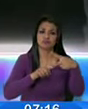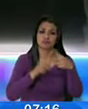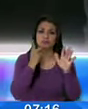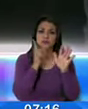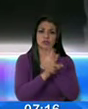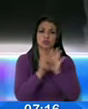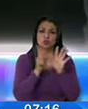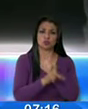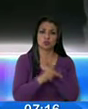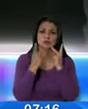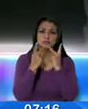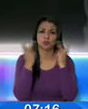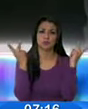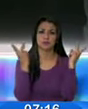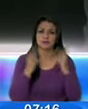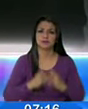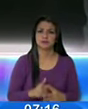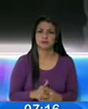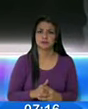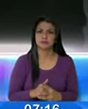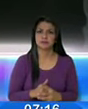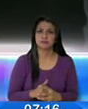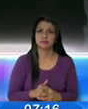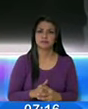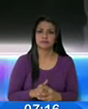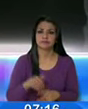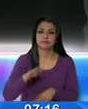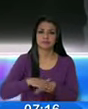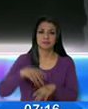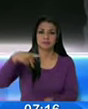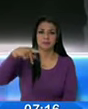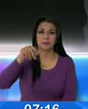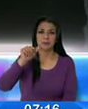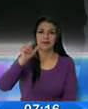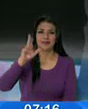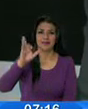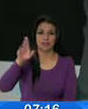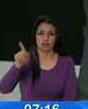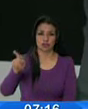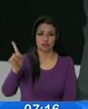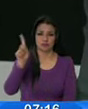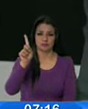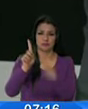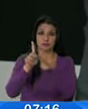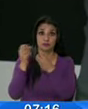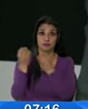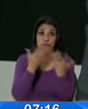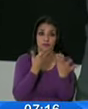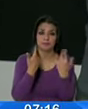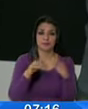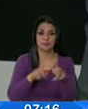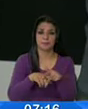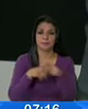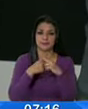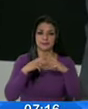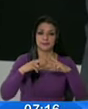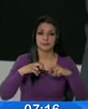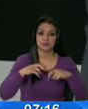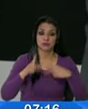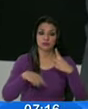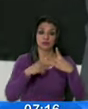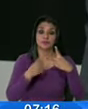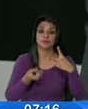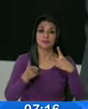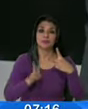que hizo el señor Patiño. Efectivamente también abrimos una investigación. Y respecto del audio del